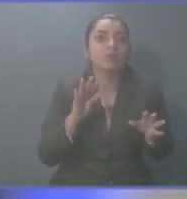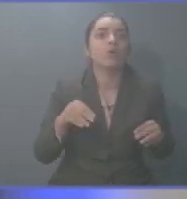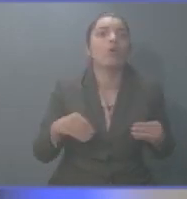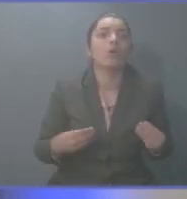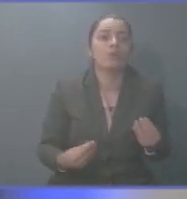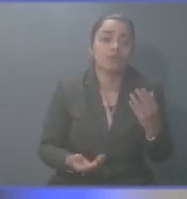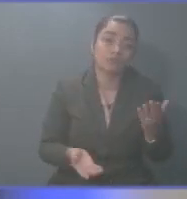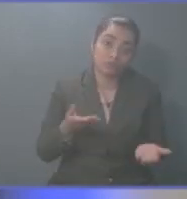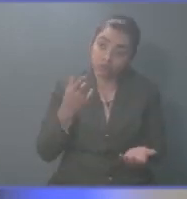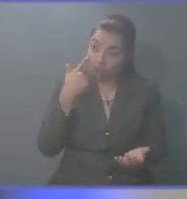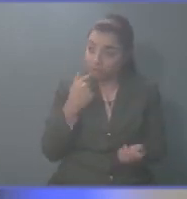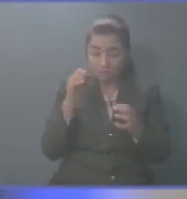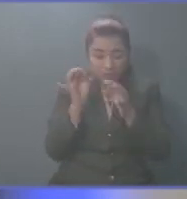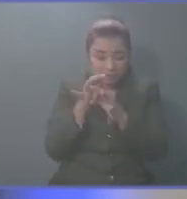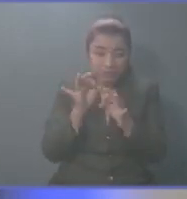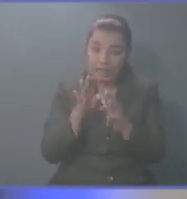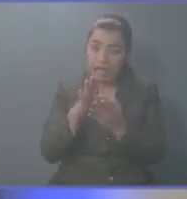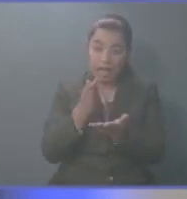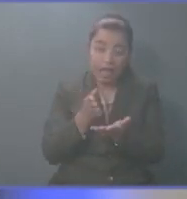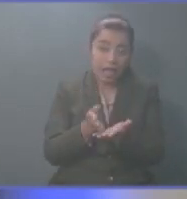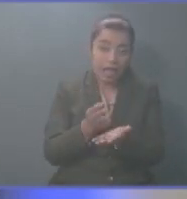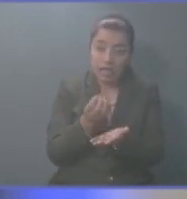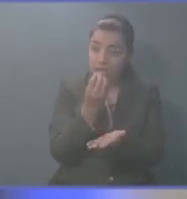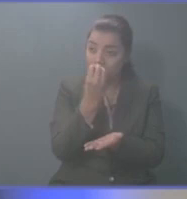de alimento que tiene que ver con algún tipo de